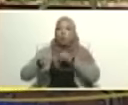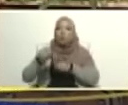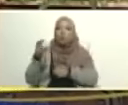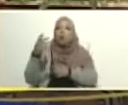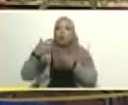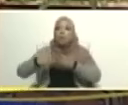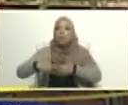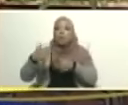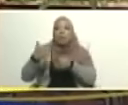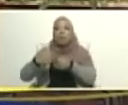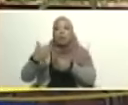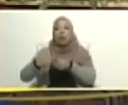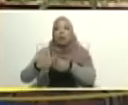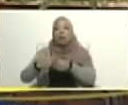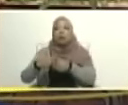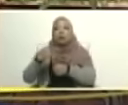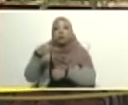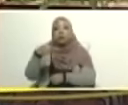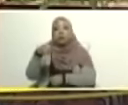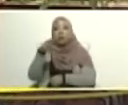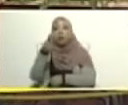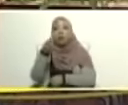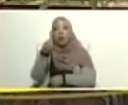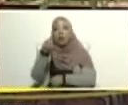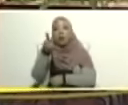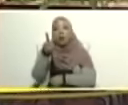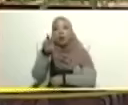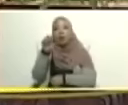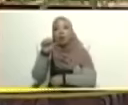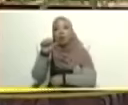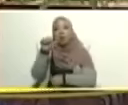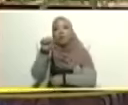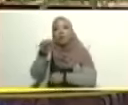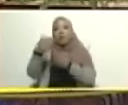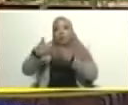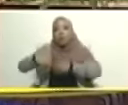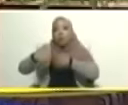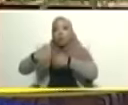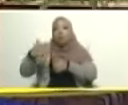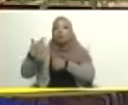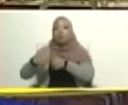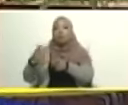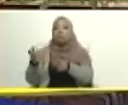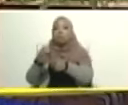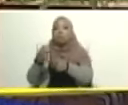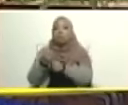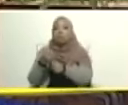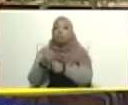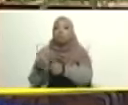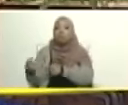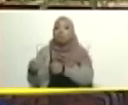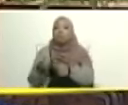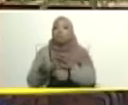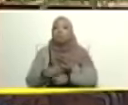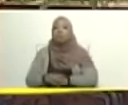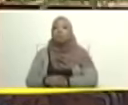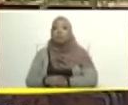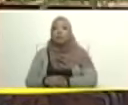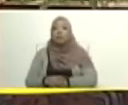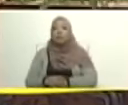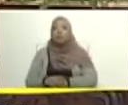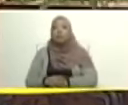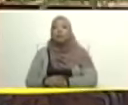PDVSA en la explotación de campos de gas en Venezuela y de campos de petróleo. Así se va